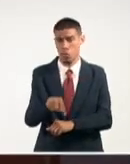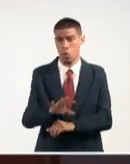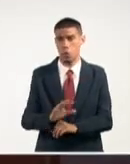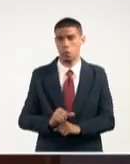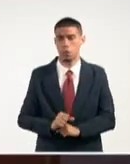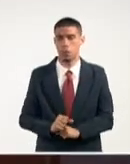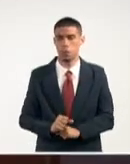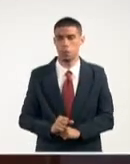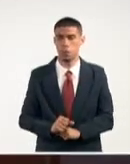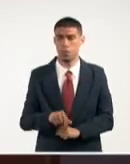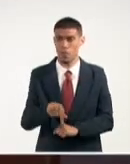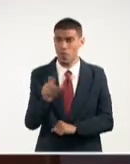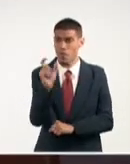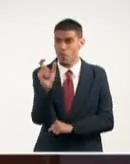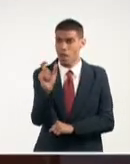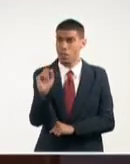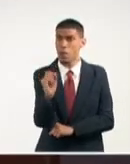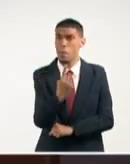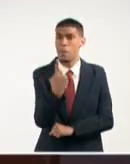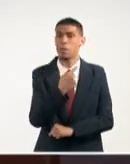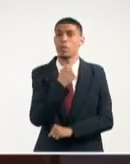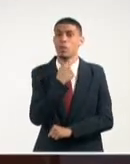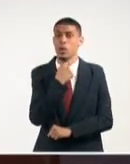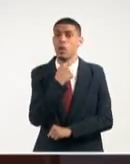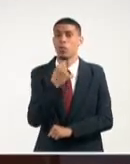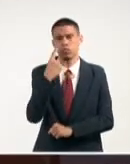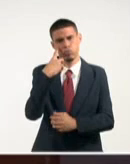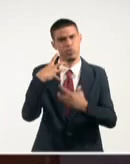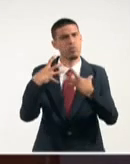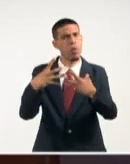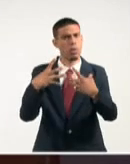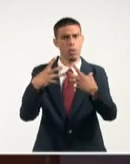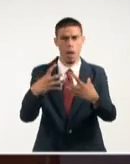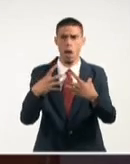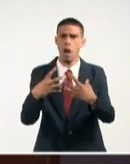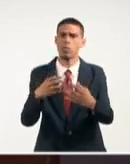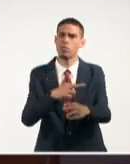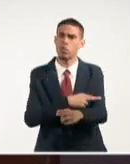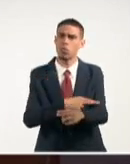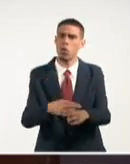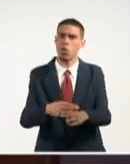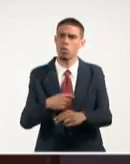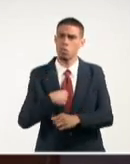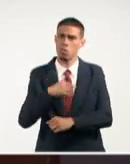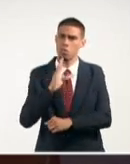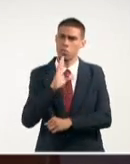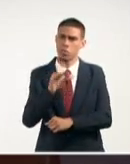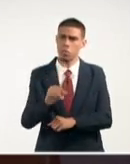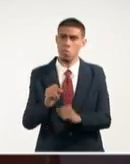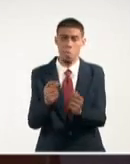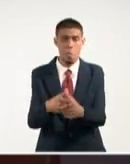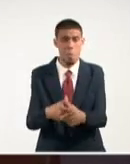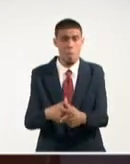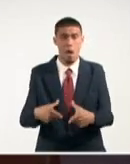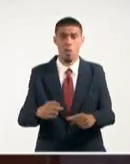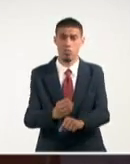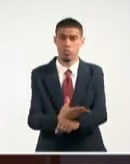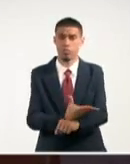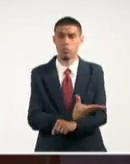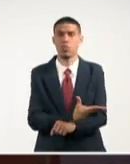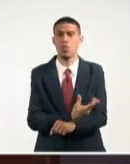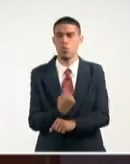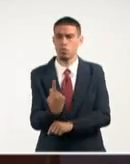En esta fecha de tanto significado, puedo afirmar que nuestro mayor orgullo y